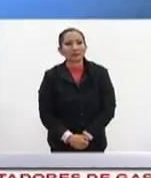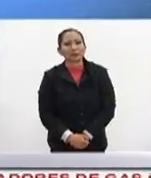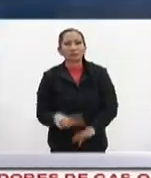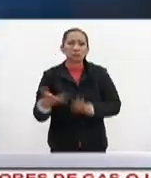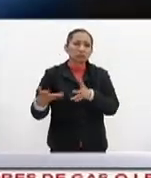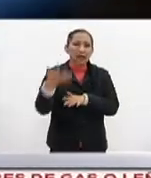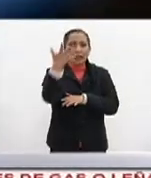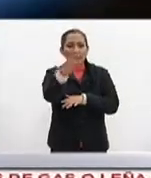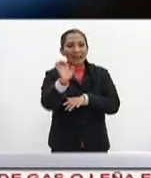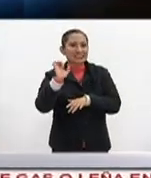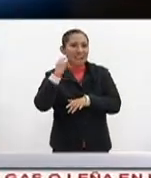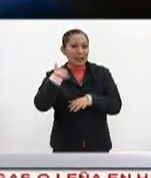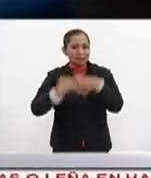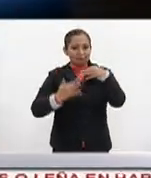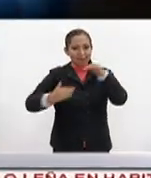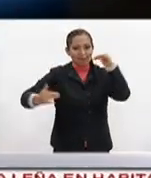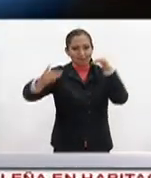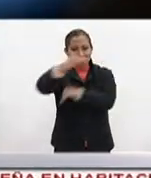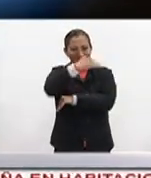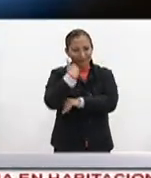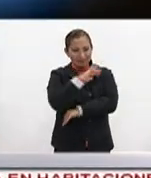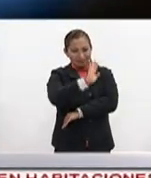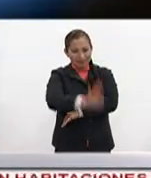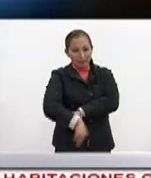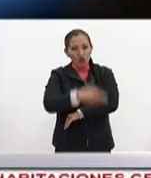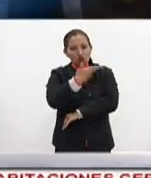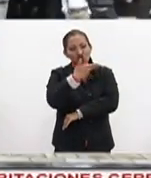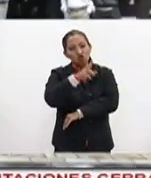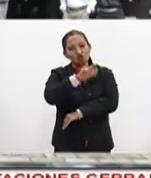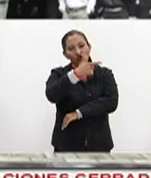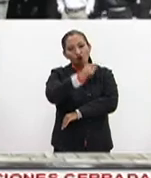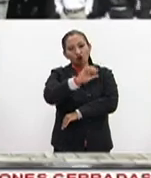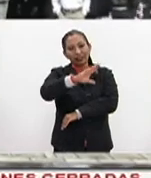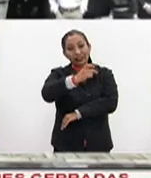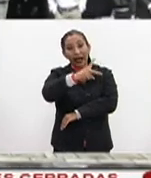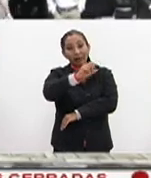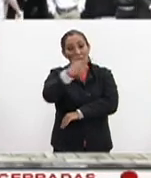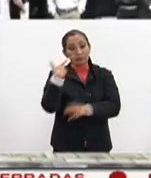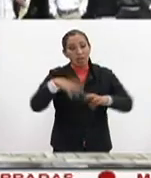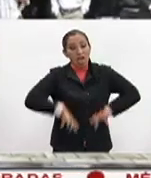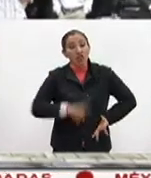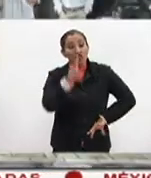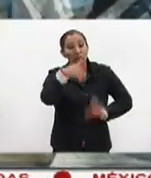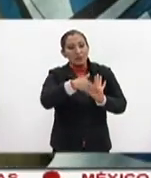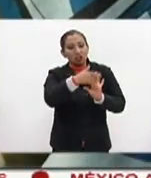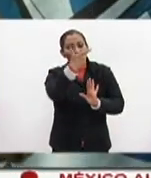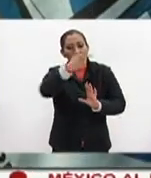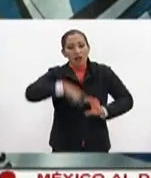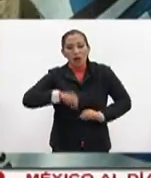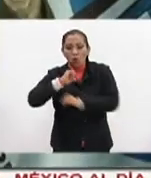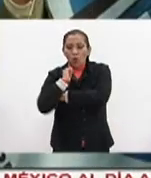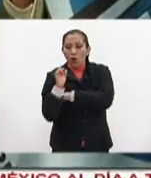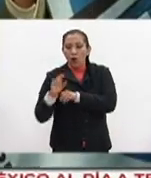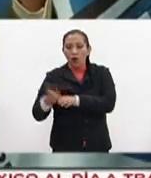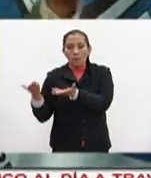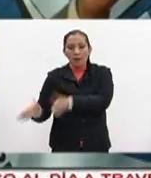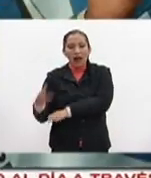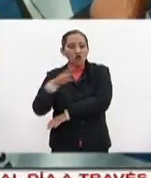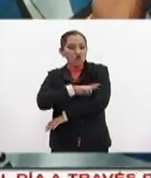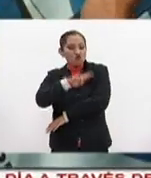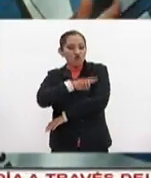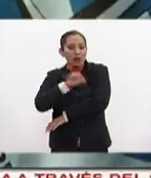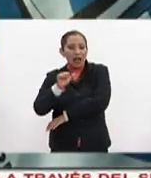Al menos 10 exministros del gobierno del fallecido presidente Hugo Chávez lavaron más de $2 millones que ocultaron en la banca privada